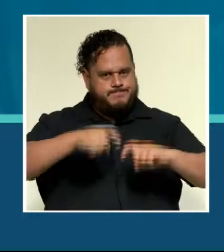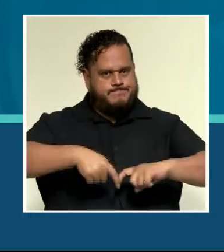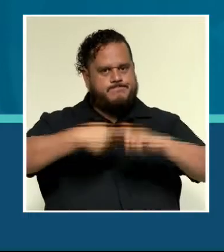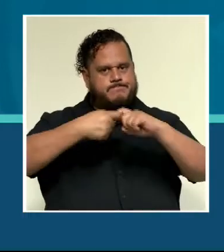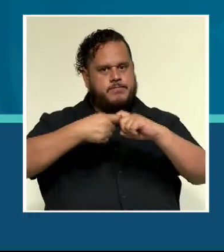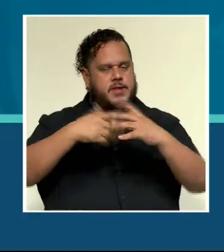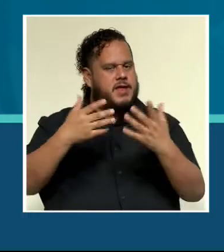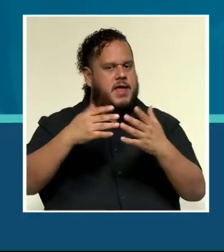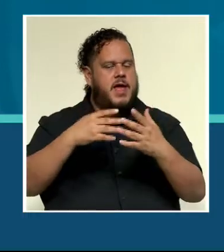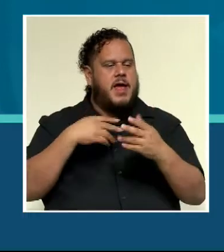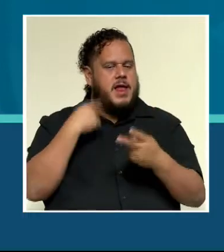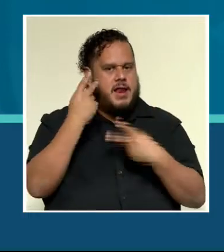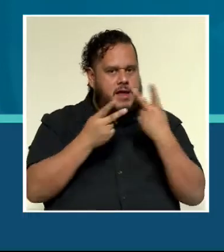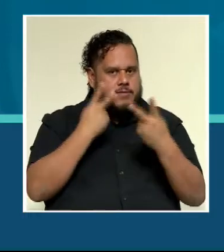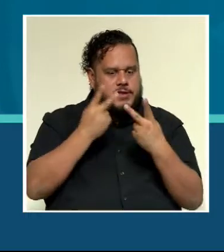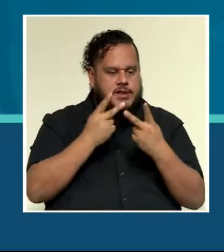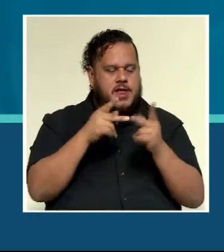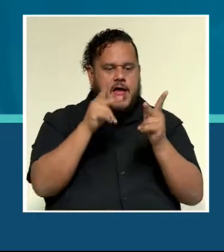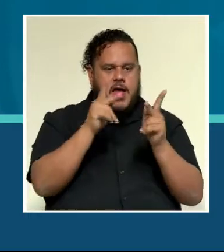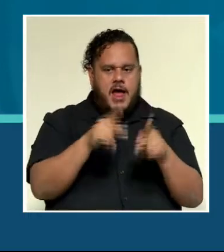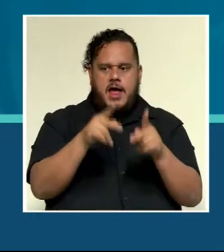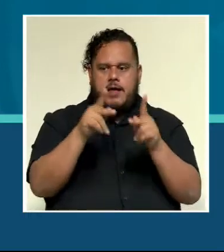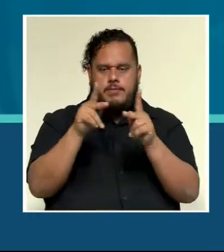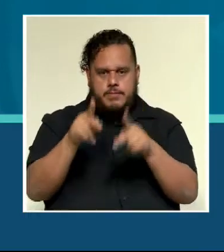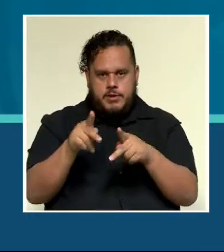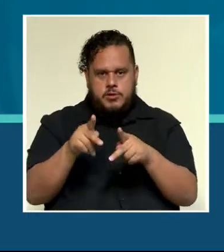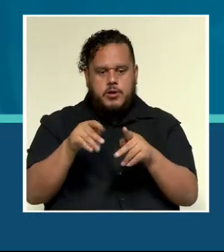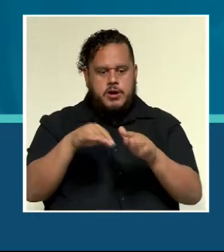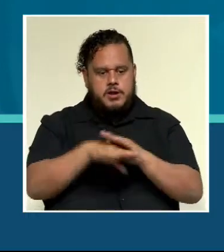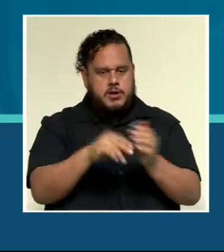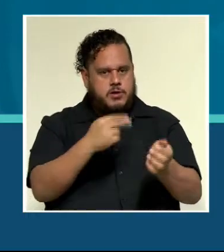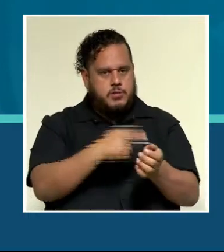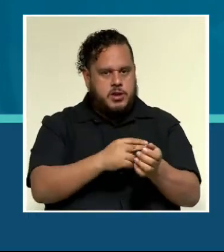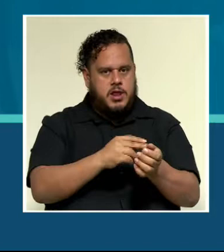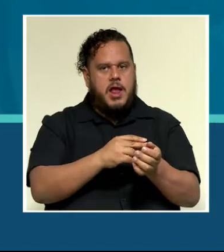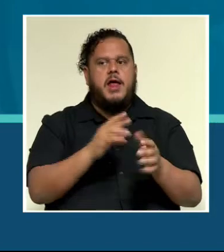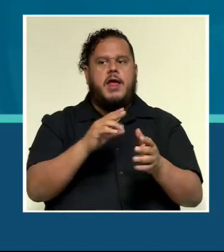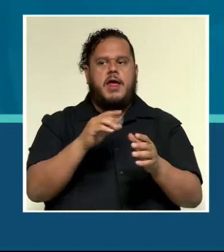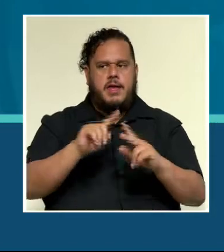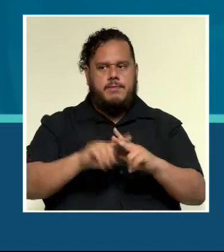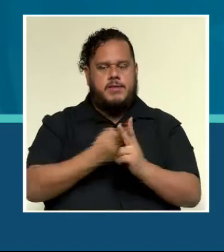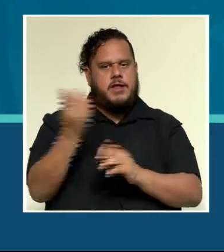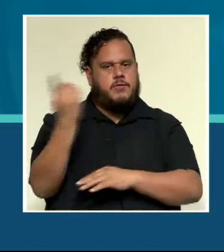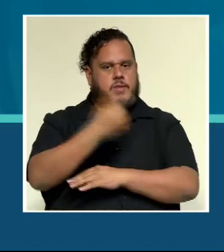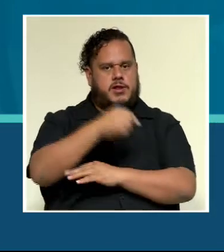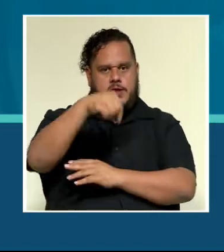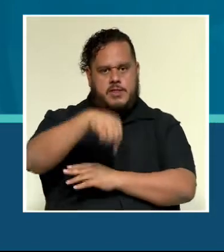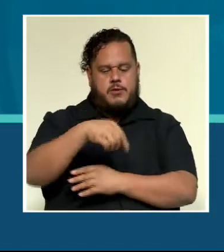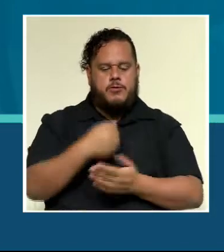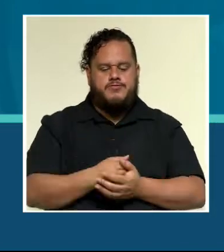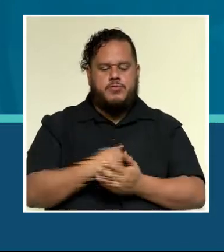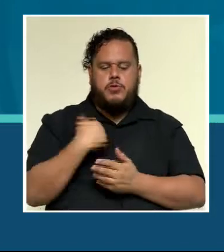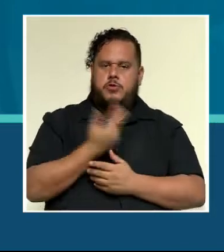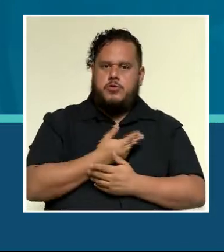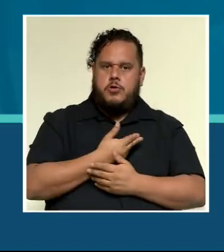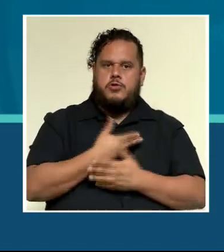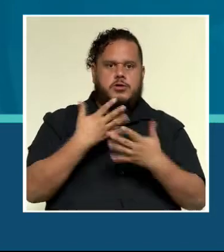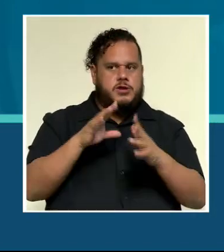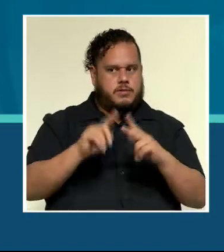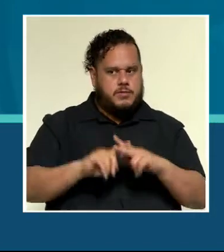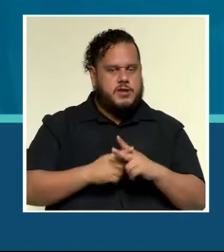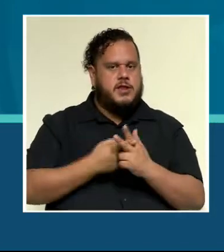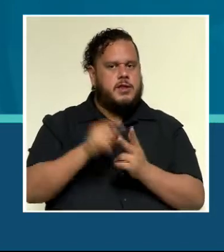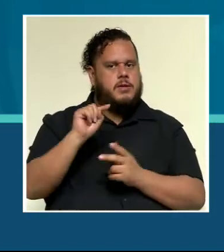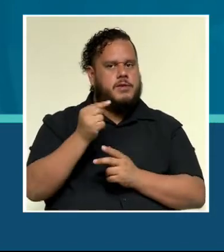es la visita a pacientes por parte de familiares a partir del día de hoy. Nosotros habíamos iniciado desde el mes